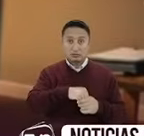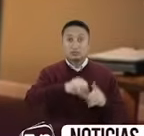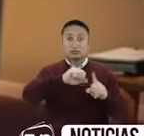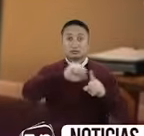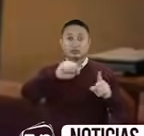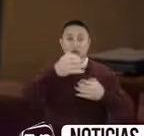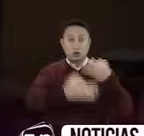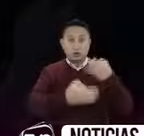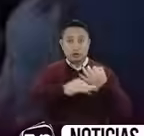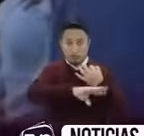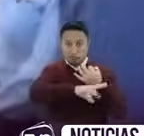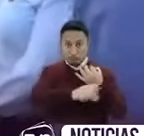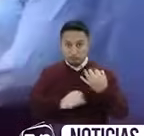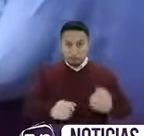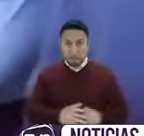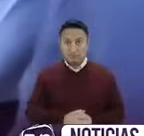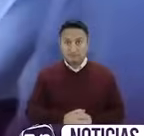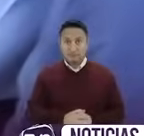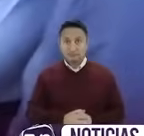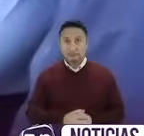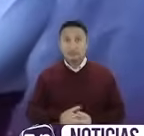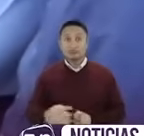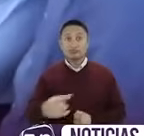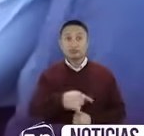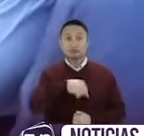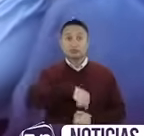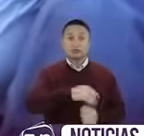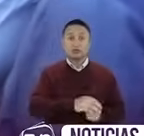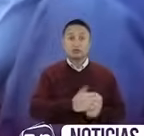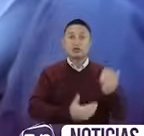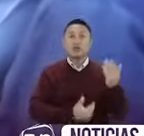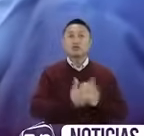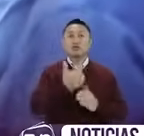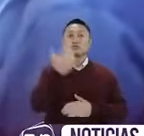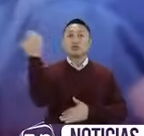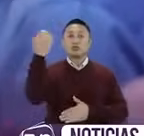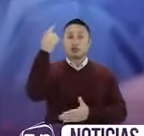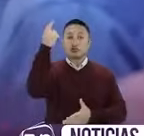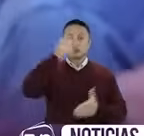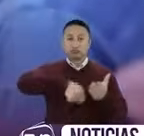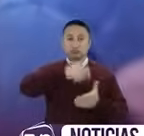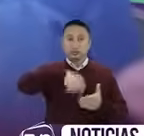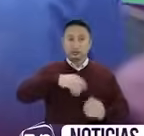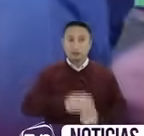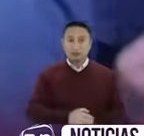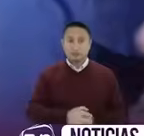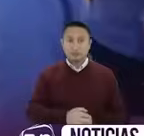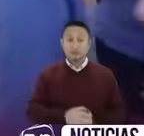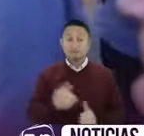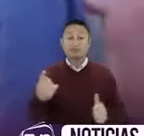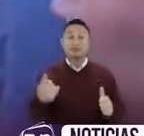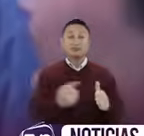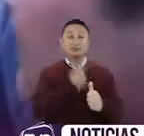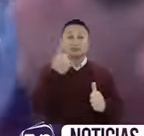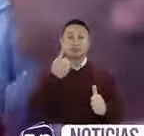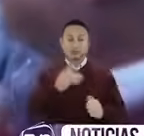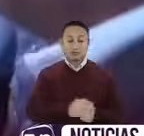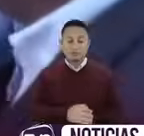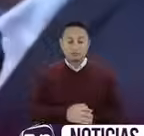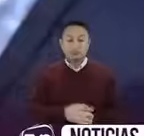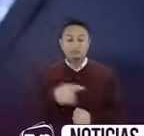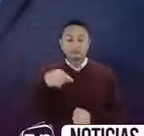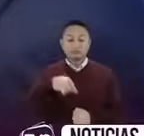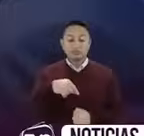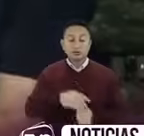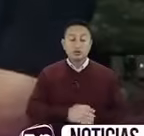ecuatoriano. Aquello provocó la firma de un nuevo estado de excepción y por primera vez la declaratoria del